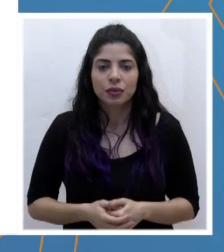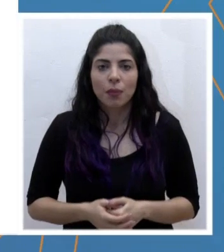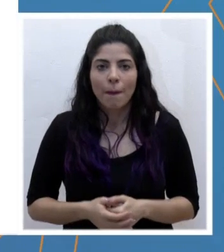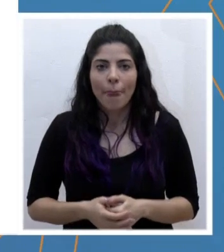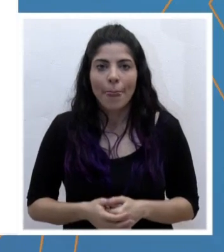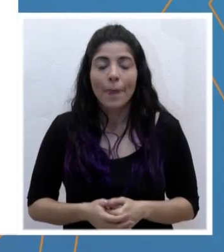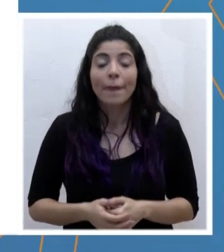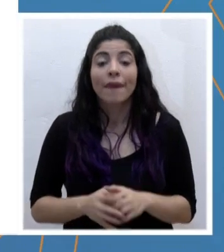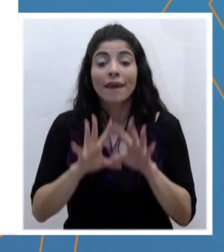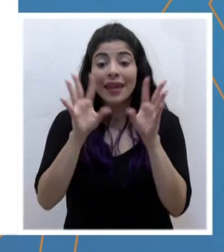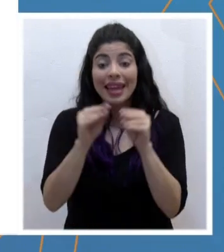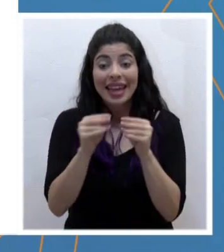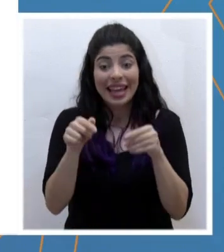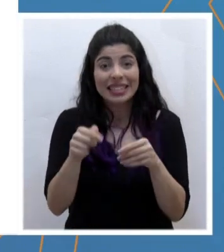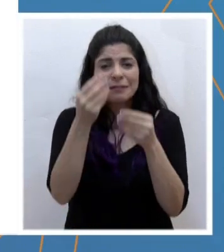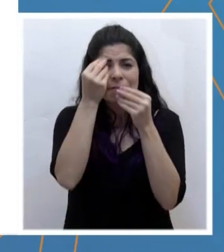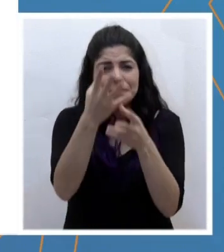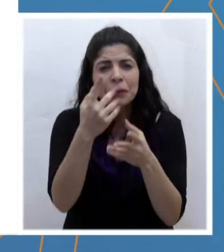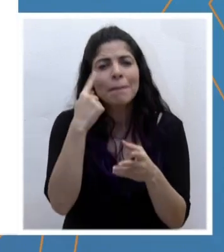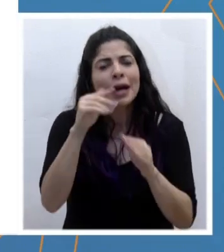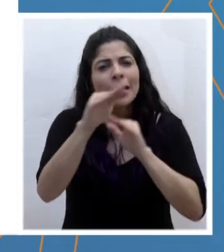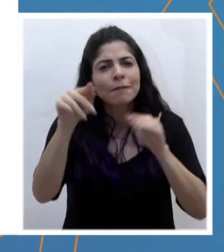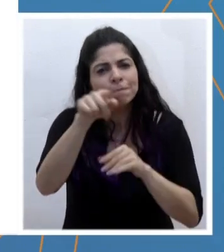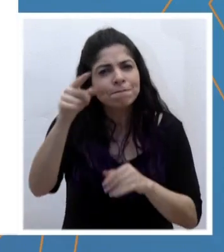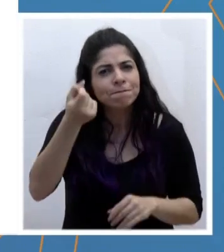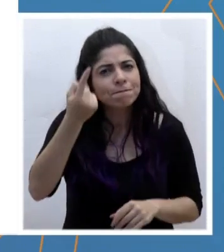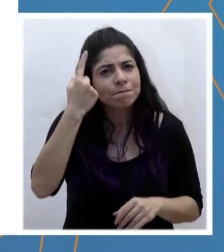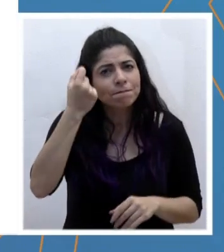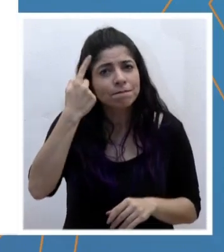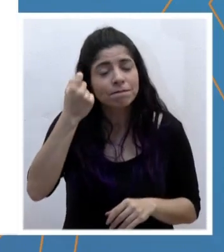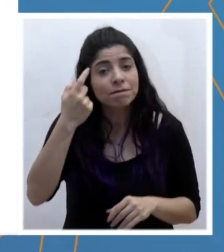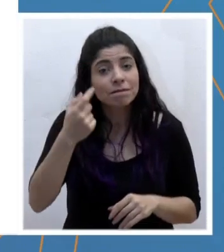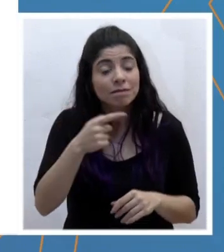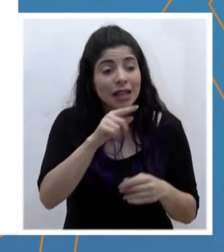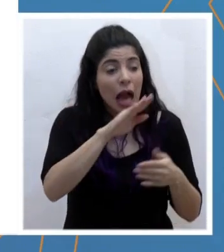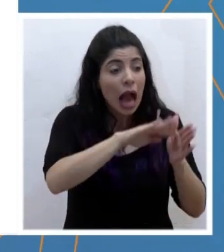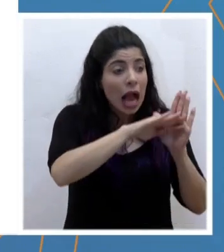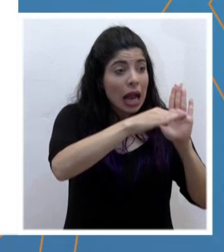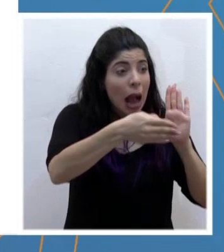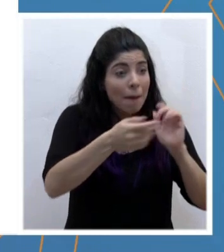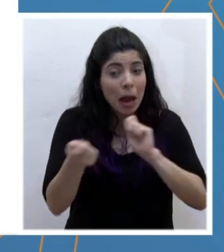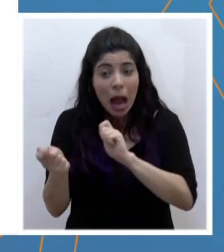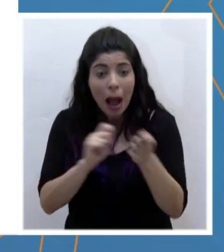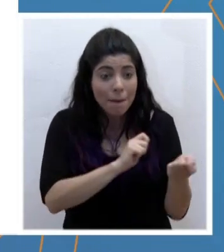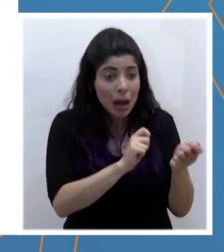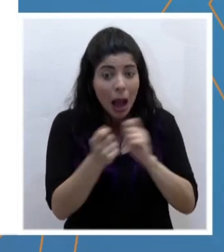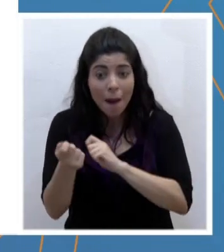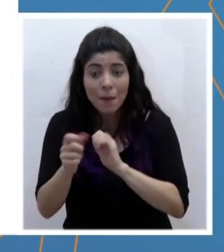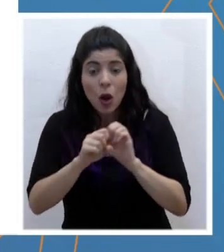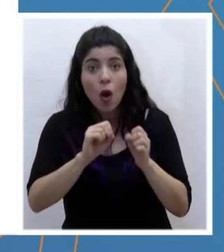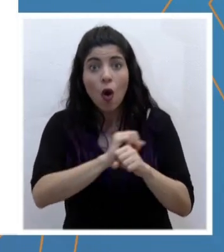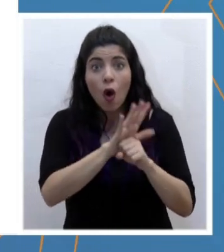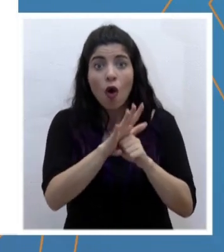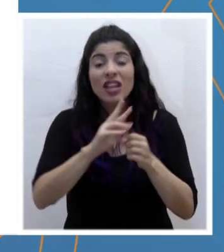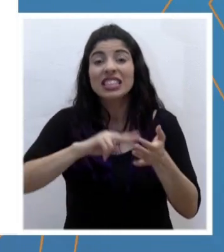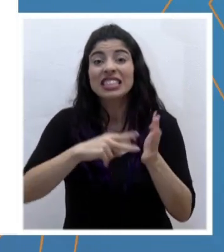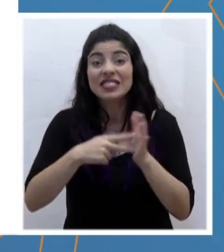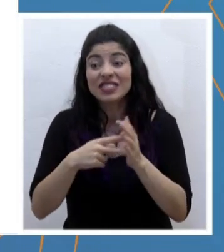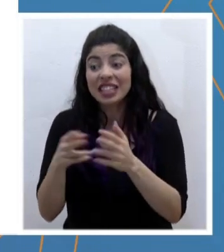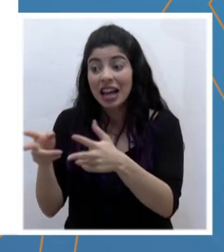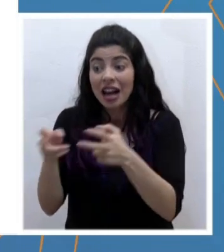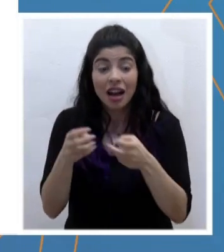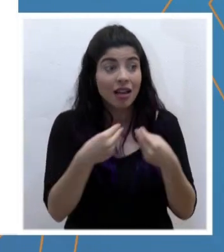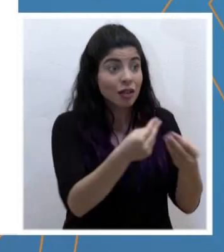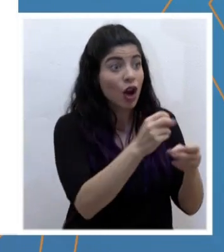Y este es un llamado a comprender que una decisión de reconversión de camas COVID significa que vamos a dejar de atender